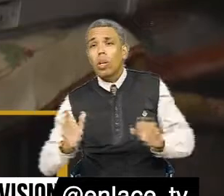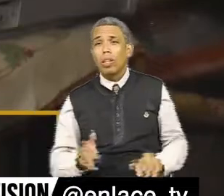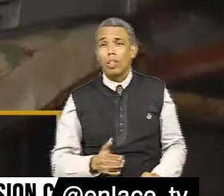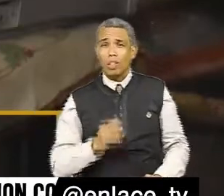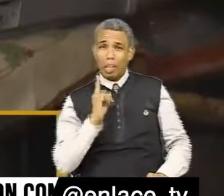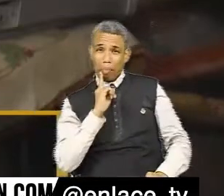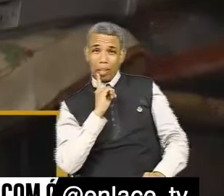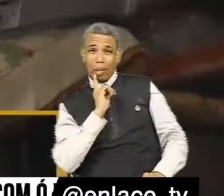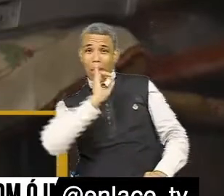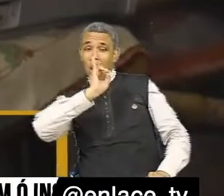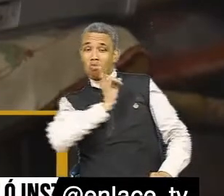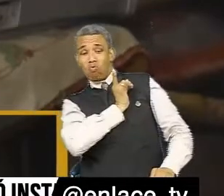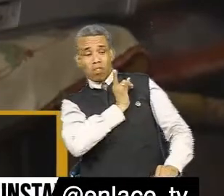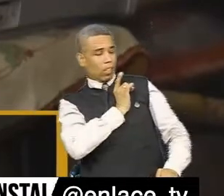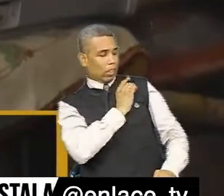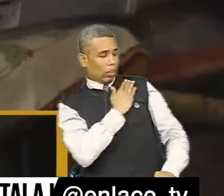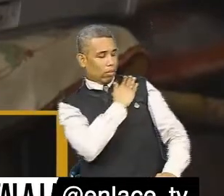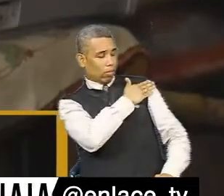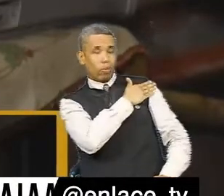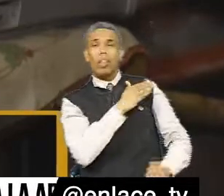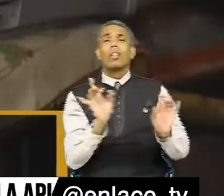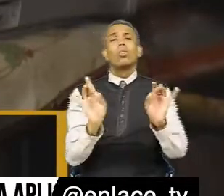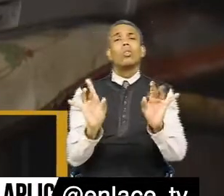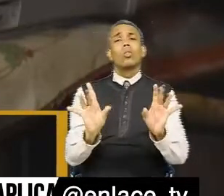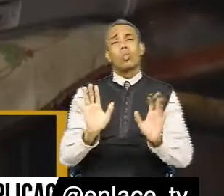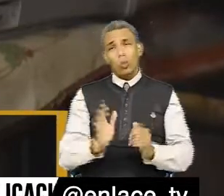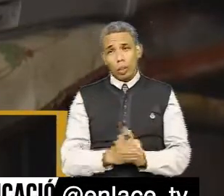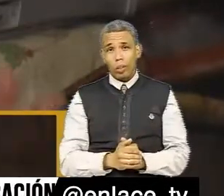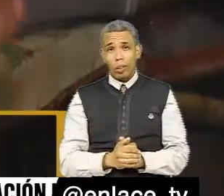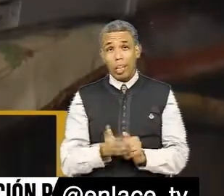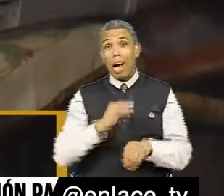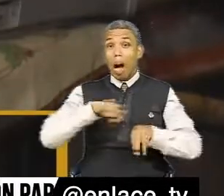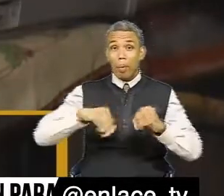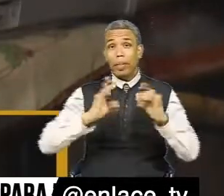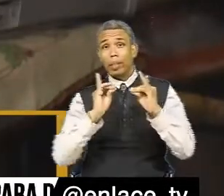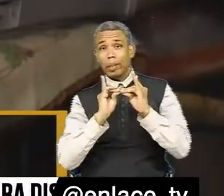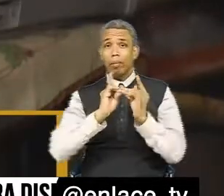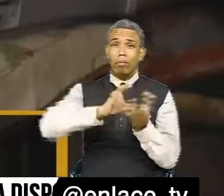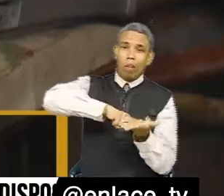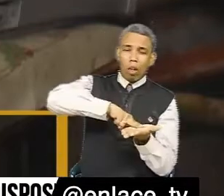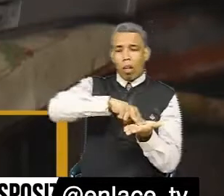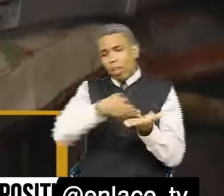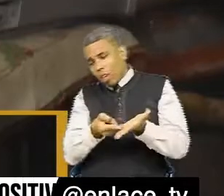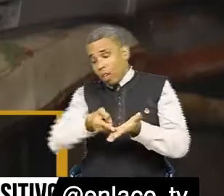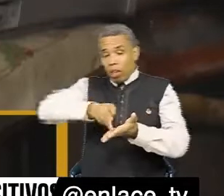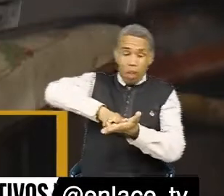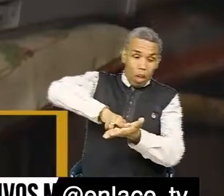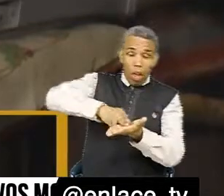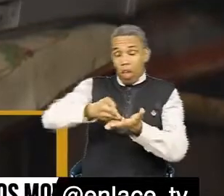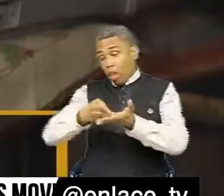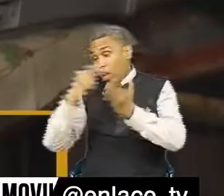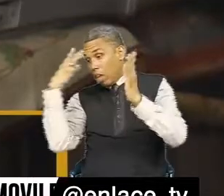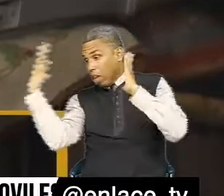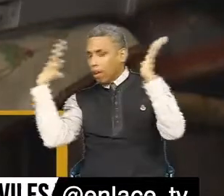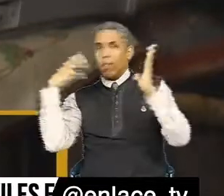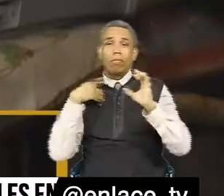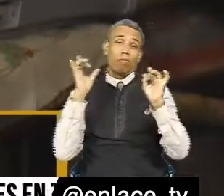este hombro todos hay veces no me deja ni a acostar como el mismo dolor este porque había un suceso plástico